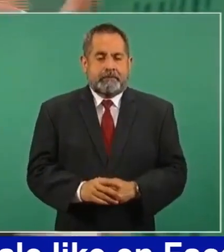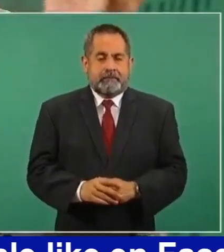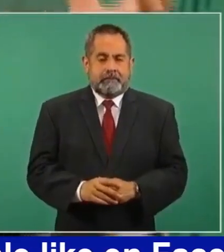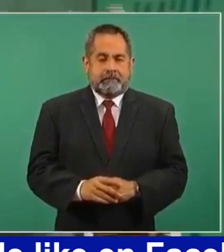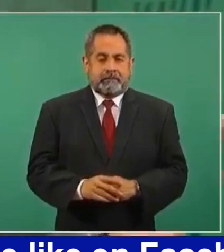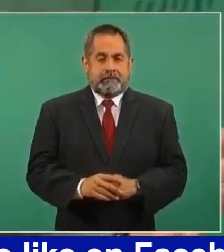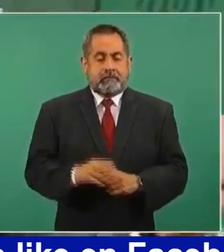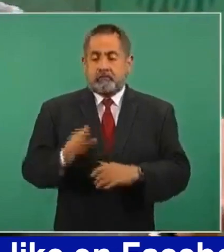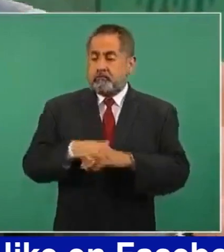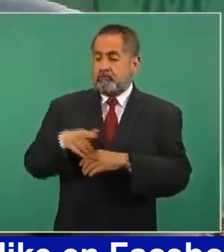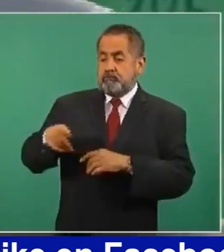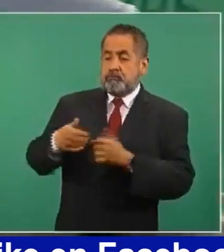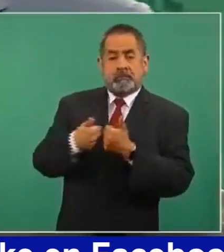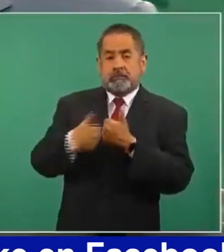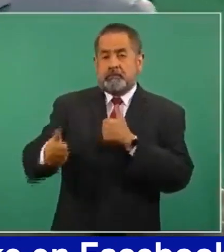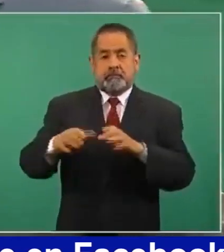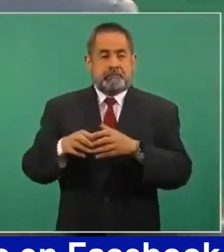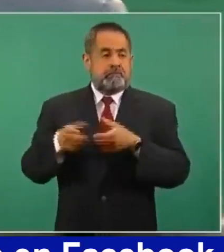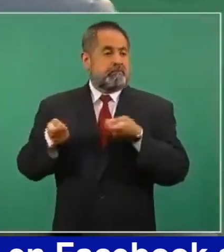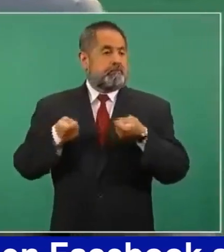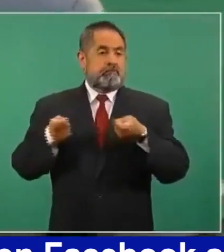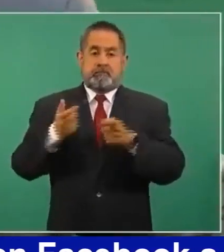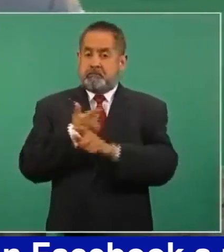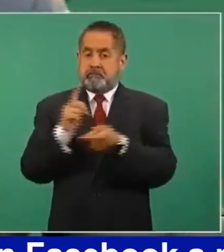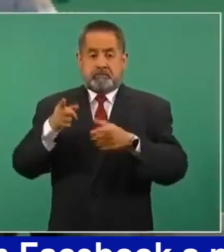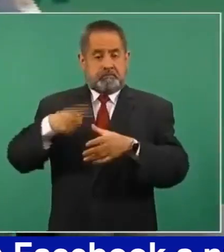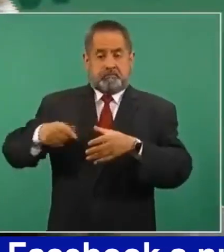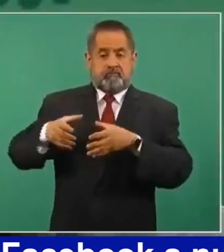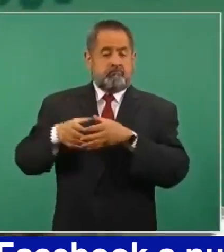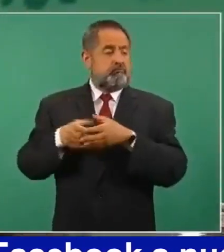Porque como es un poder autónomo,